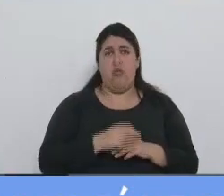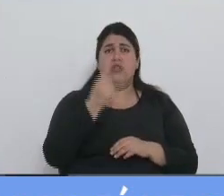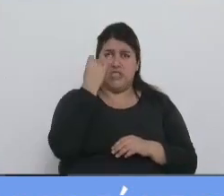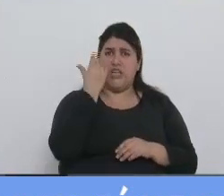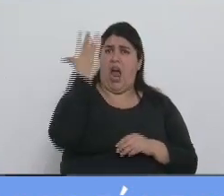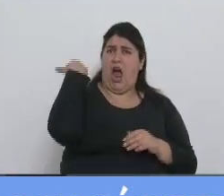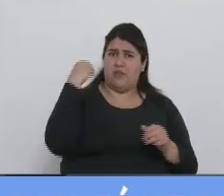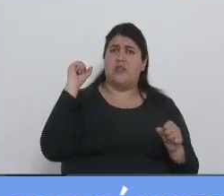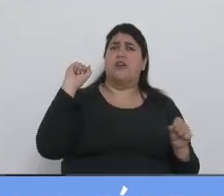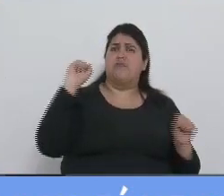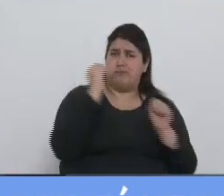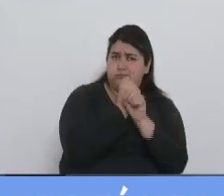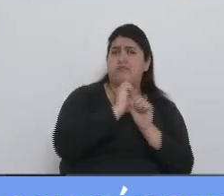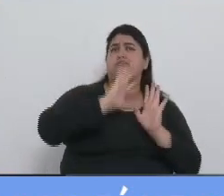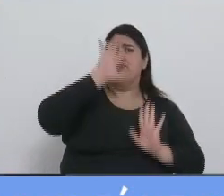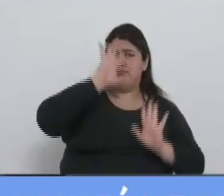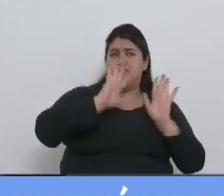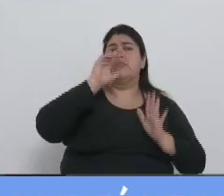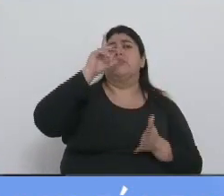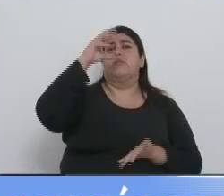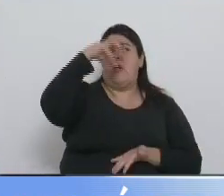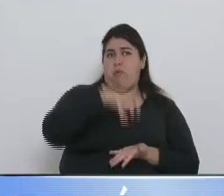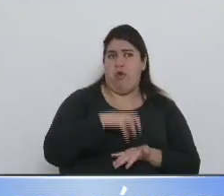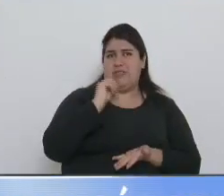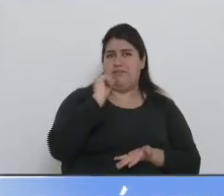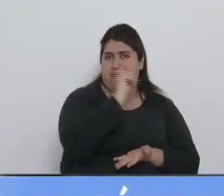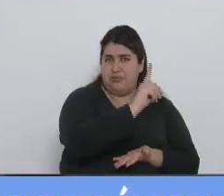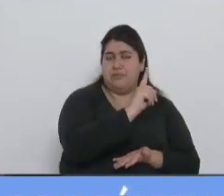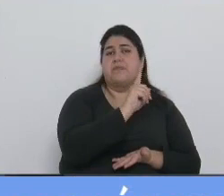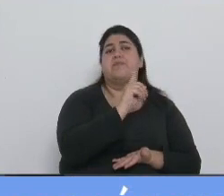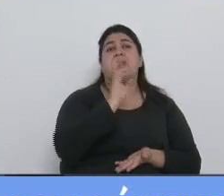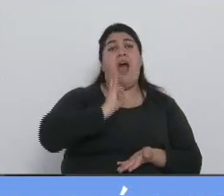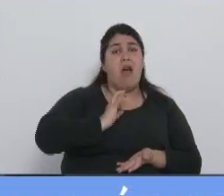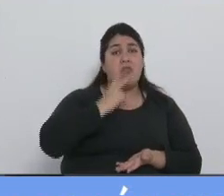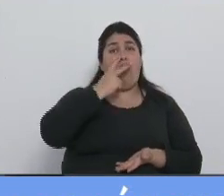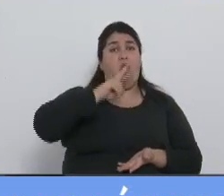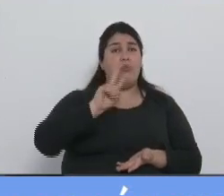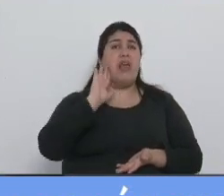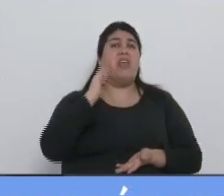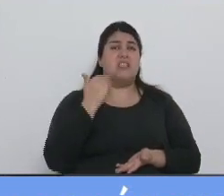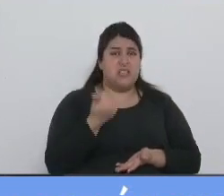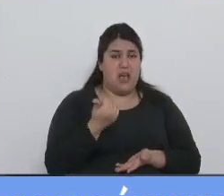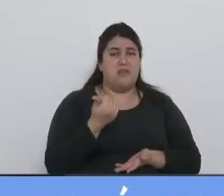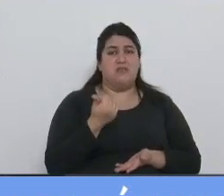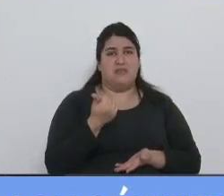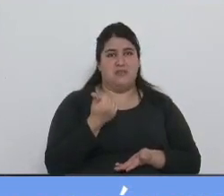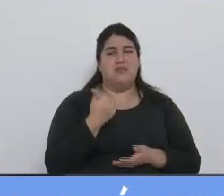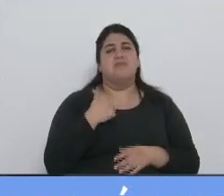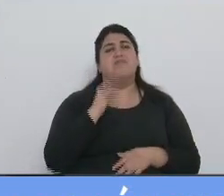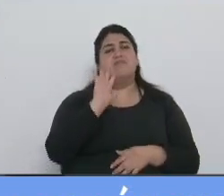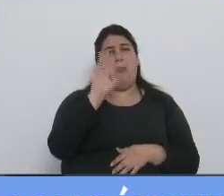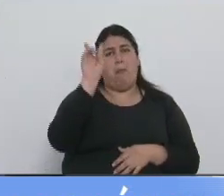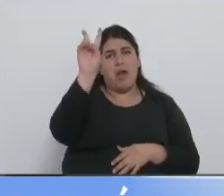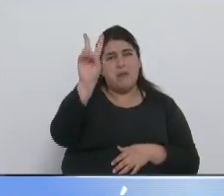sancionada por la Cámara Provincial en el año 2016. Entonces, permítame que le pida